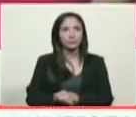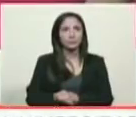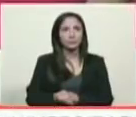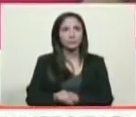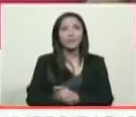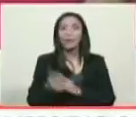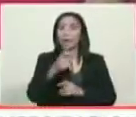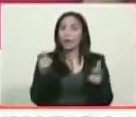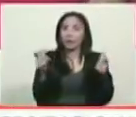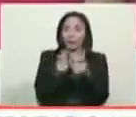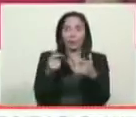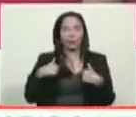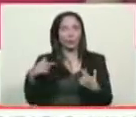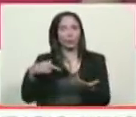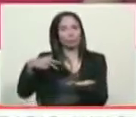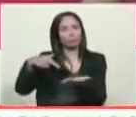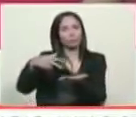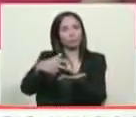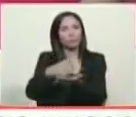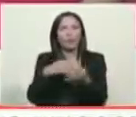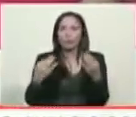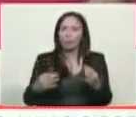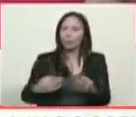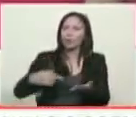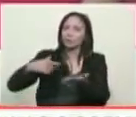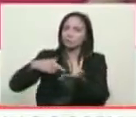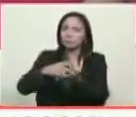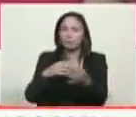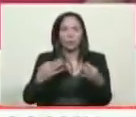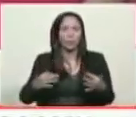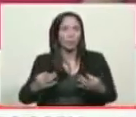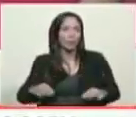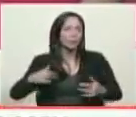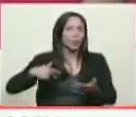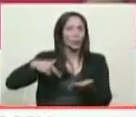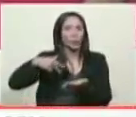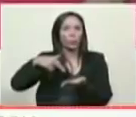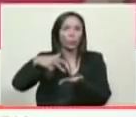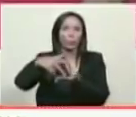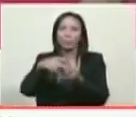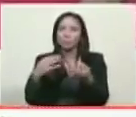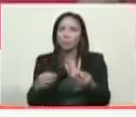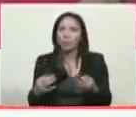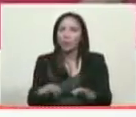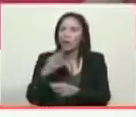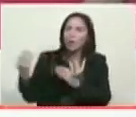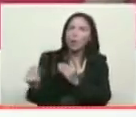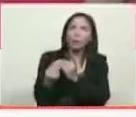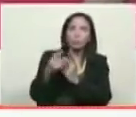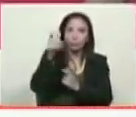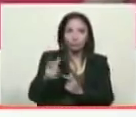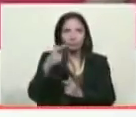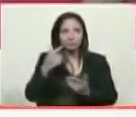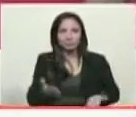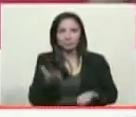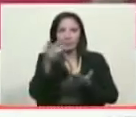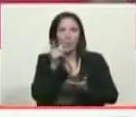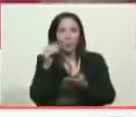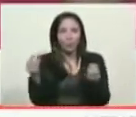ahí aparezco yo aparezco entrando así, caminando como que entro aquí, sin problema, con Freddy Bernal.